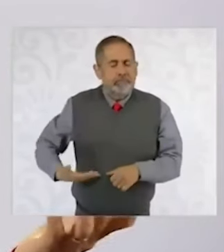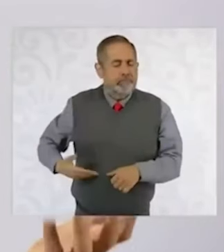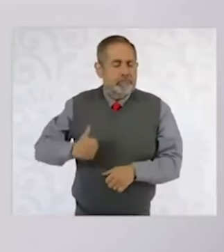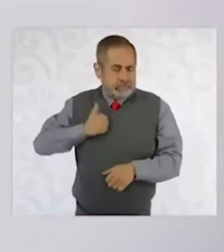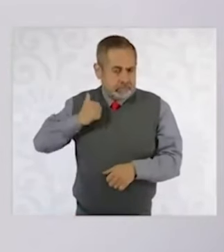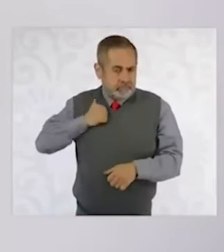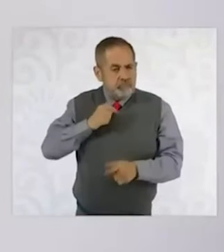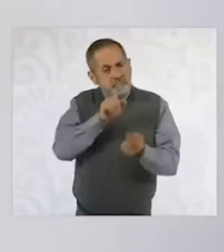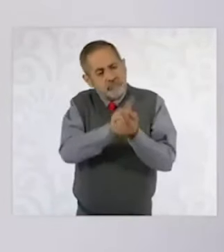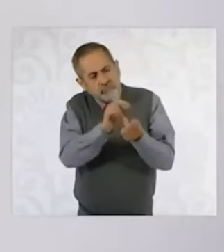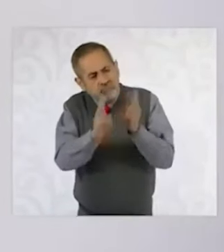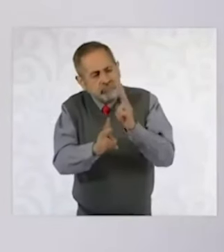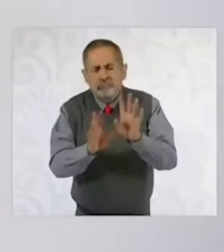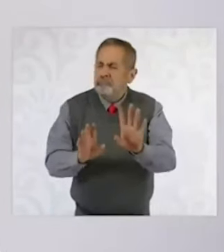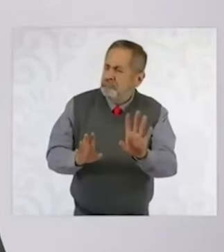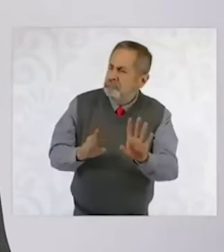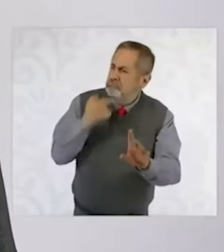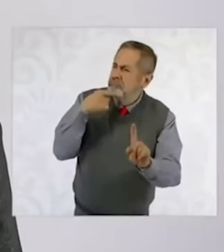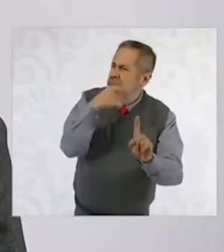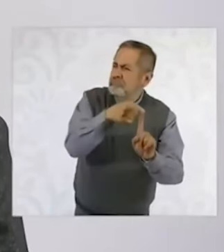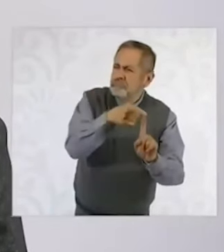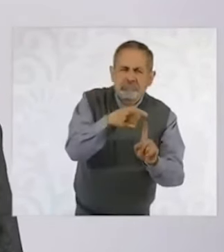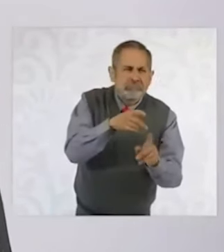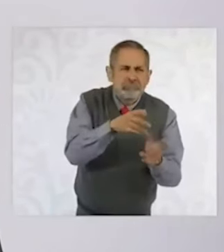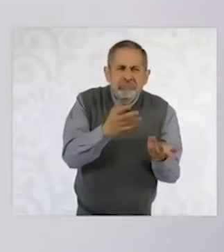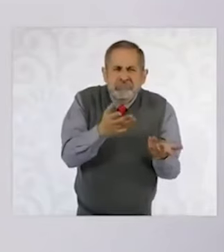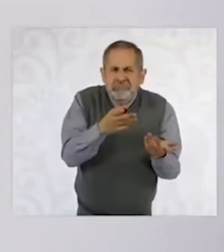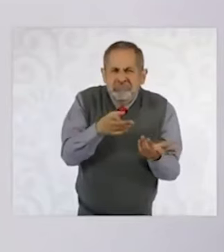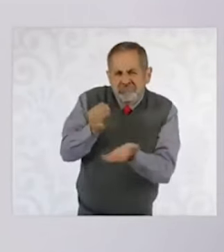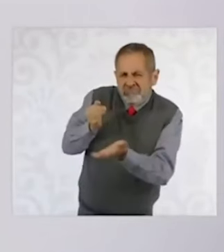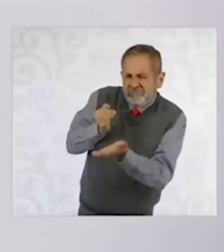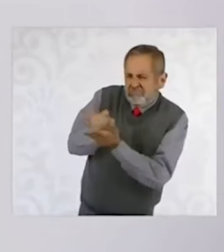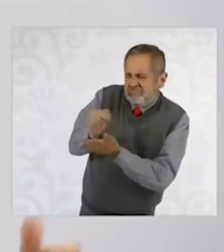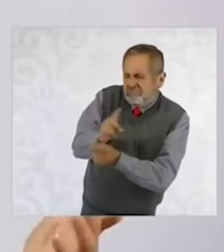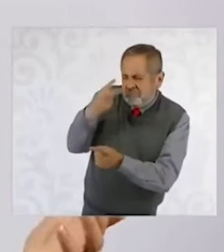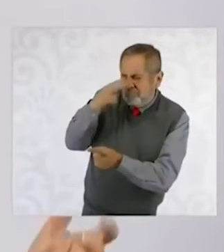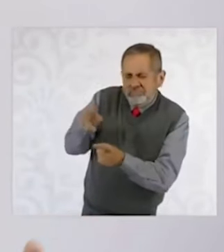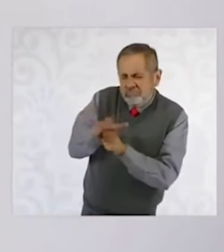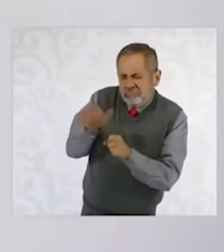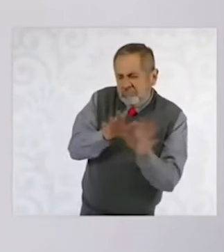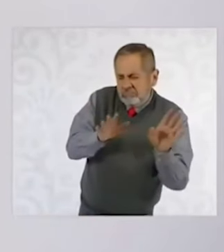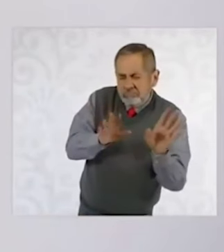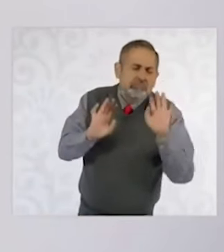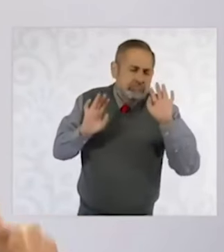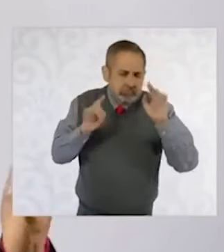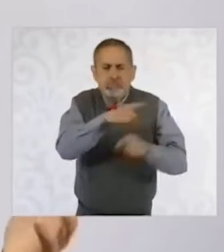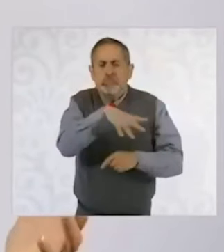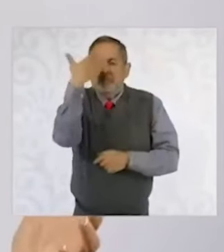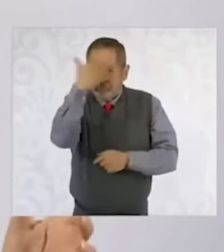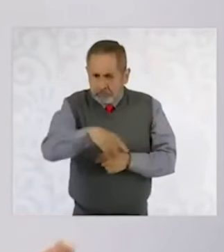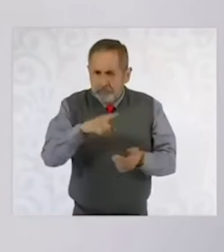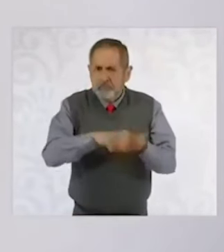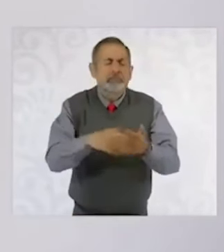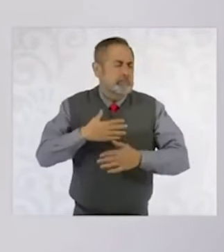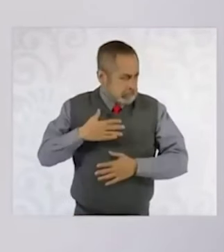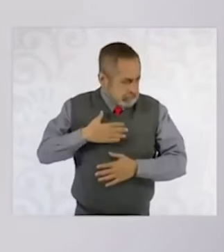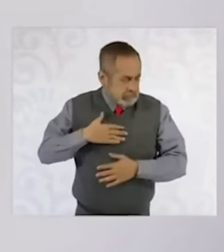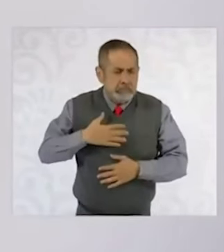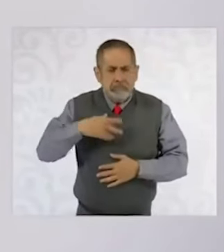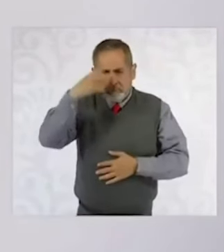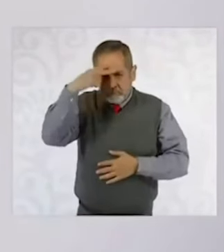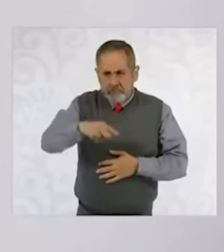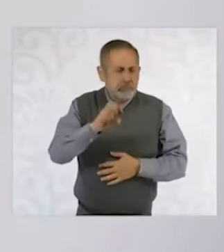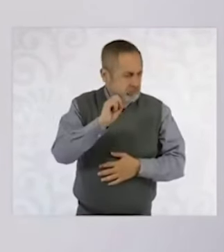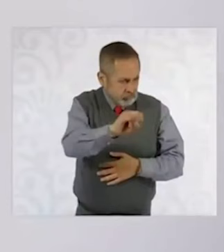que ver en particular A qué se refería con la decisión de México eh pero él sabe que nuestra intención Pues es que